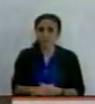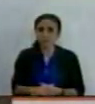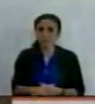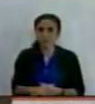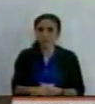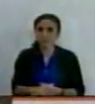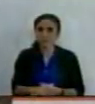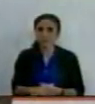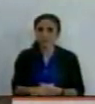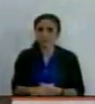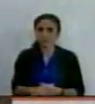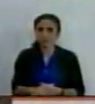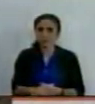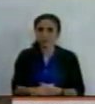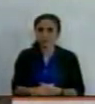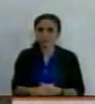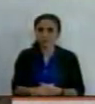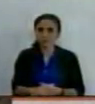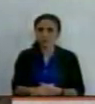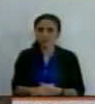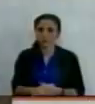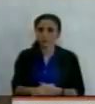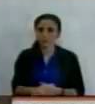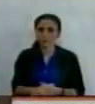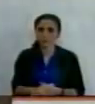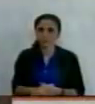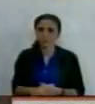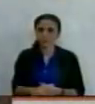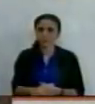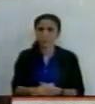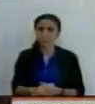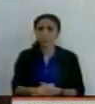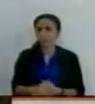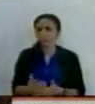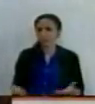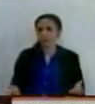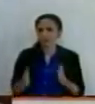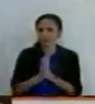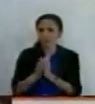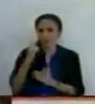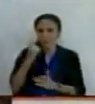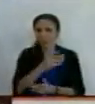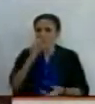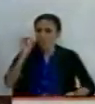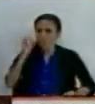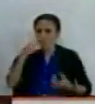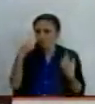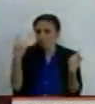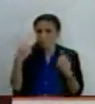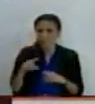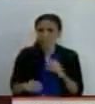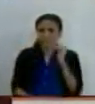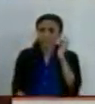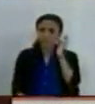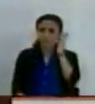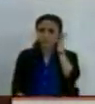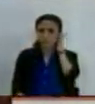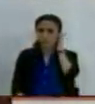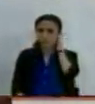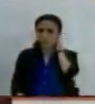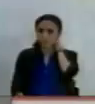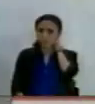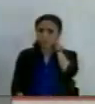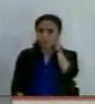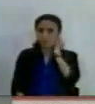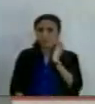Este señor es parte del plan un tal Castocando, ni tú Pérez Osuna, carajo, ni tú Pérez. Conozco de la seriedad y profesionalismo de Oscar